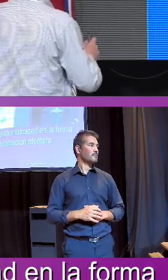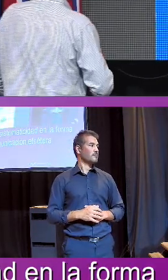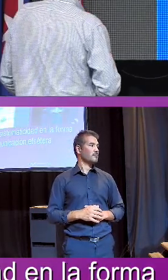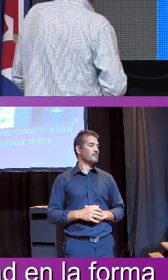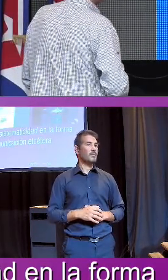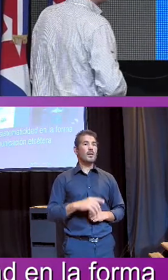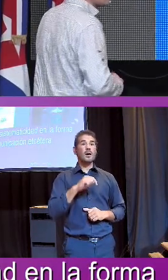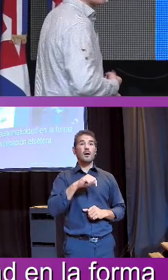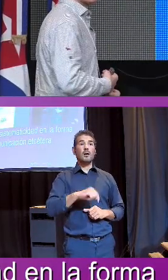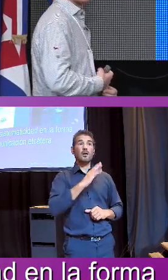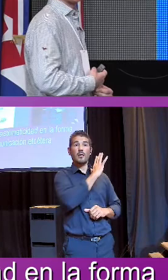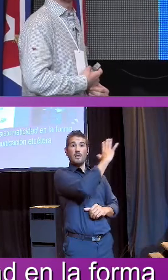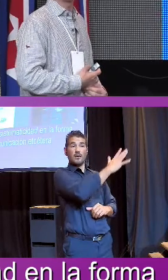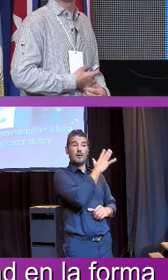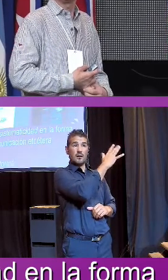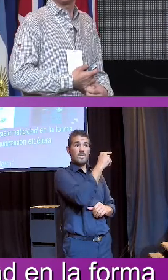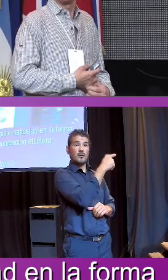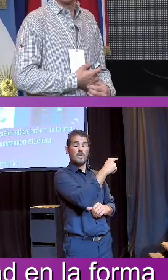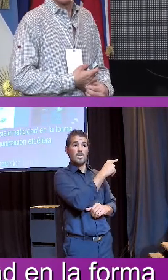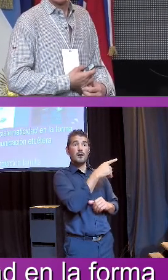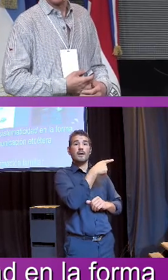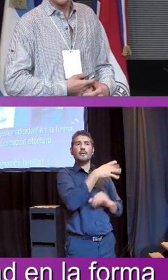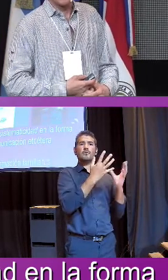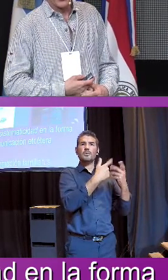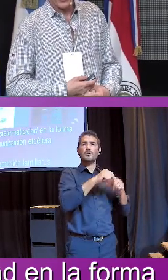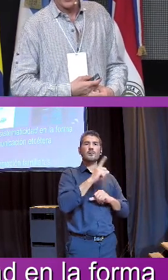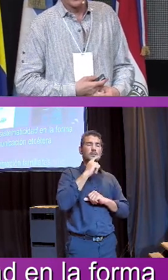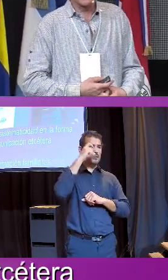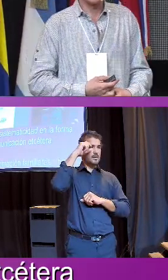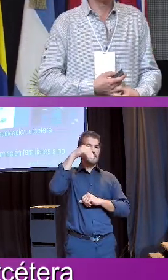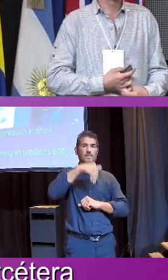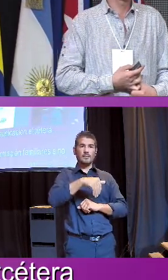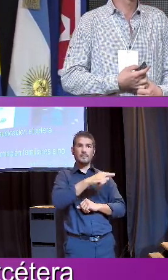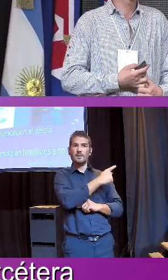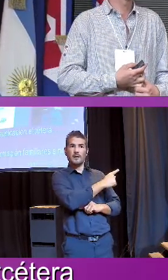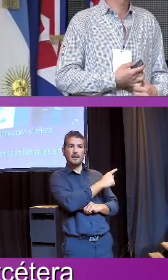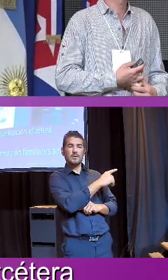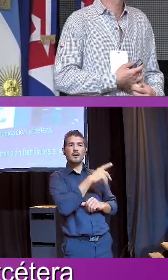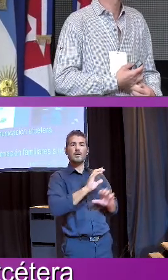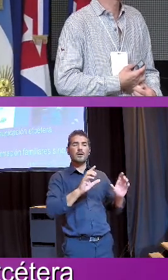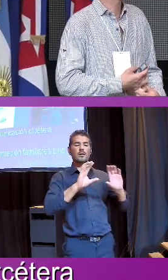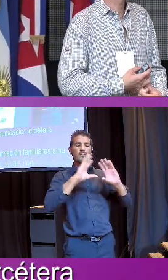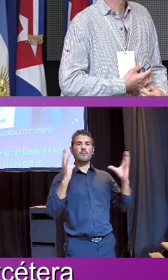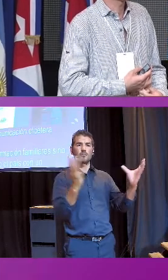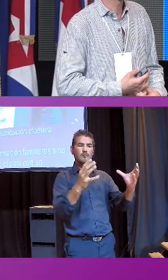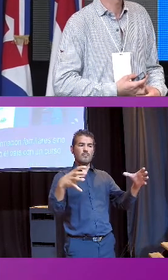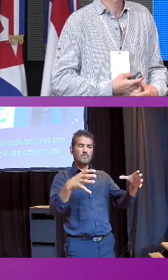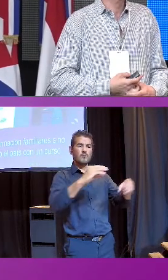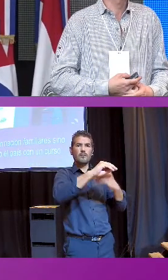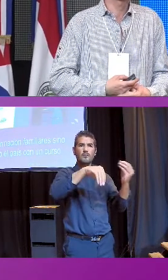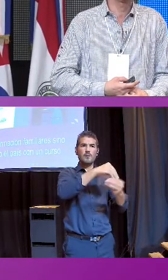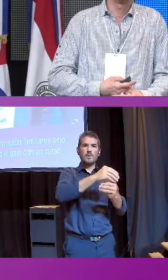Ahora, en este programa, en TEM, se formó a 100 familiares, ¿sí? No profesionales, 100 familiares en todo el país, con un curso online que tuvimos 4